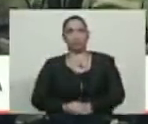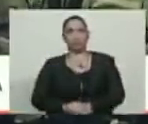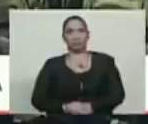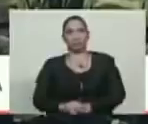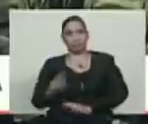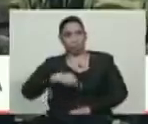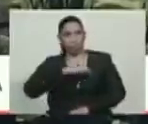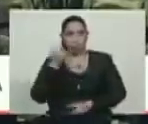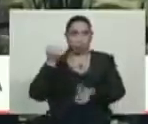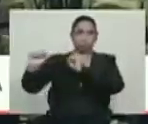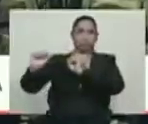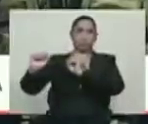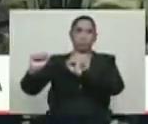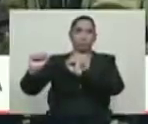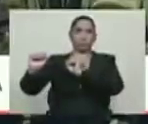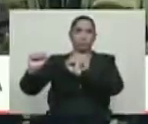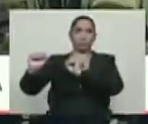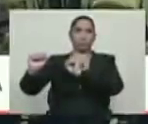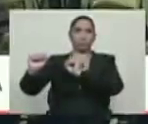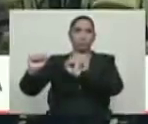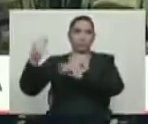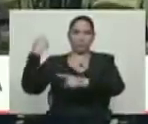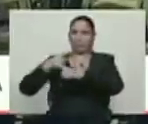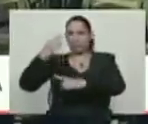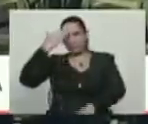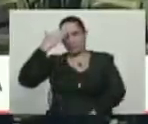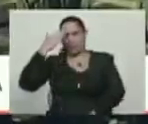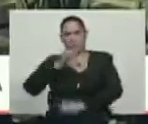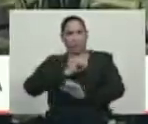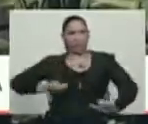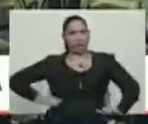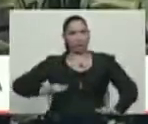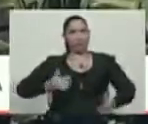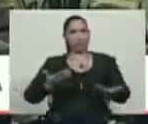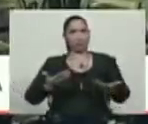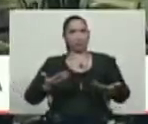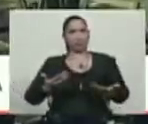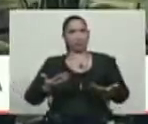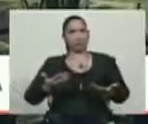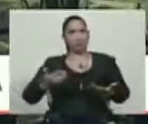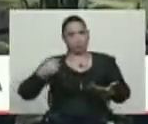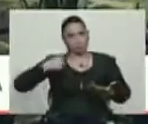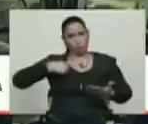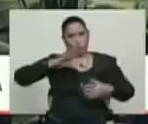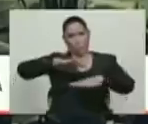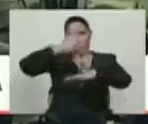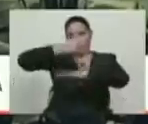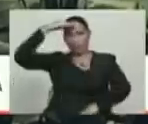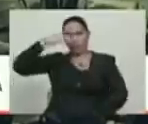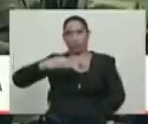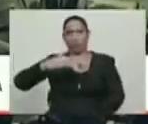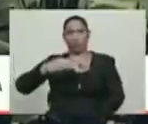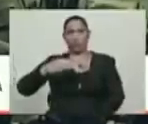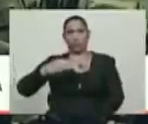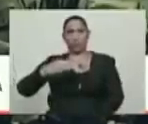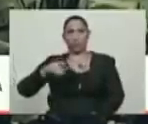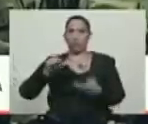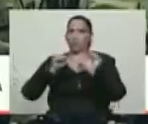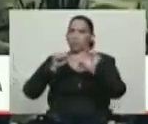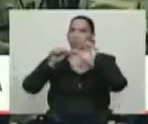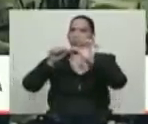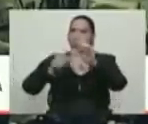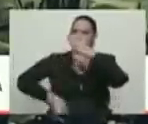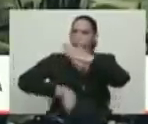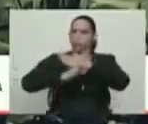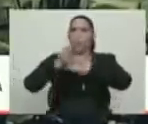rechazado. Y debe saber la Fuerza Armada que como comandante en jefe que soy, me mantengo firme